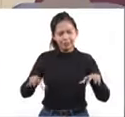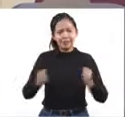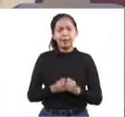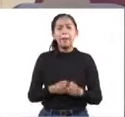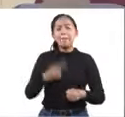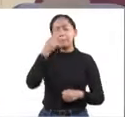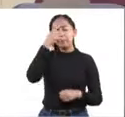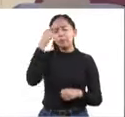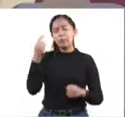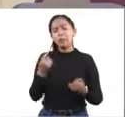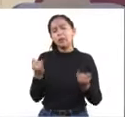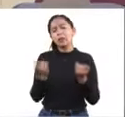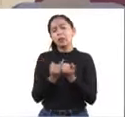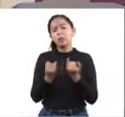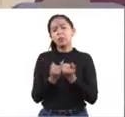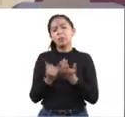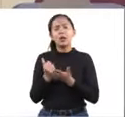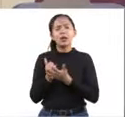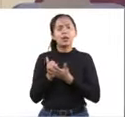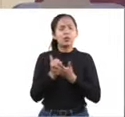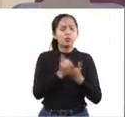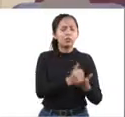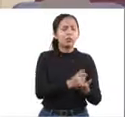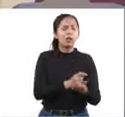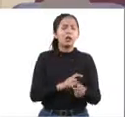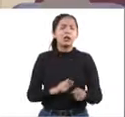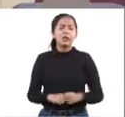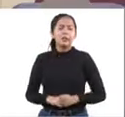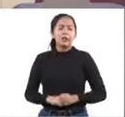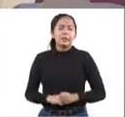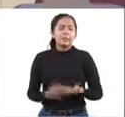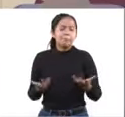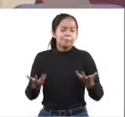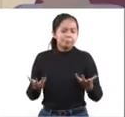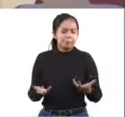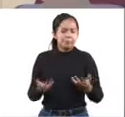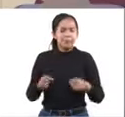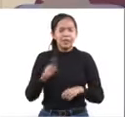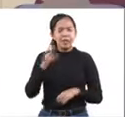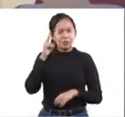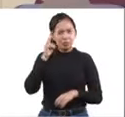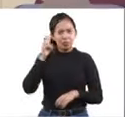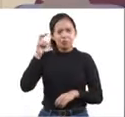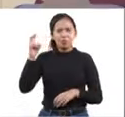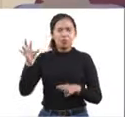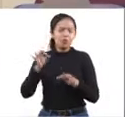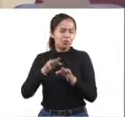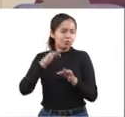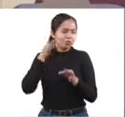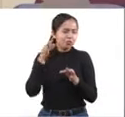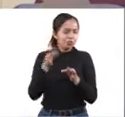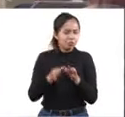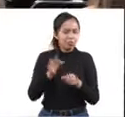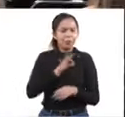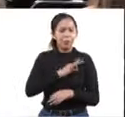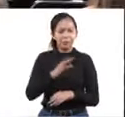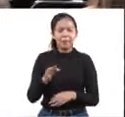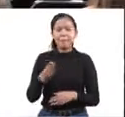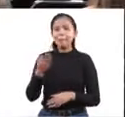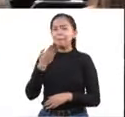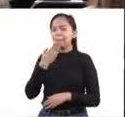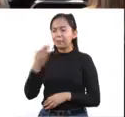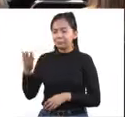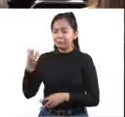la fuerza transformadora, valga la redundancia, de los Dreamers. Bienvenido, profesor Armando Vázquez Ramos, y